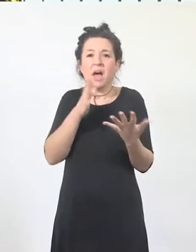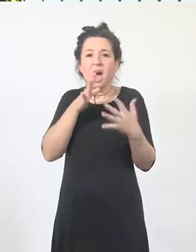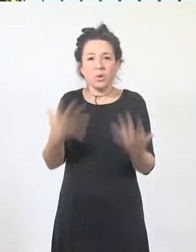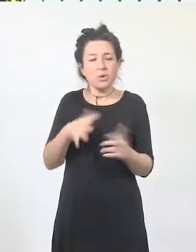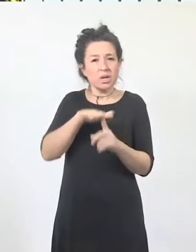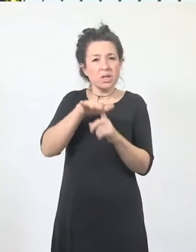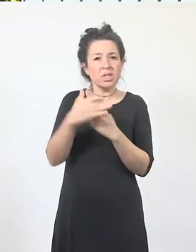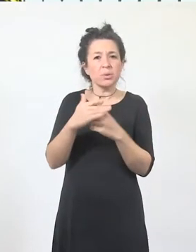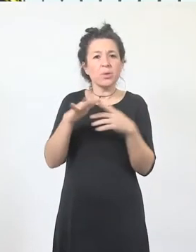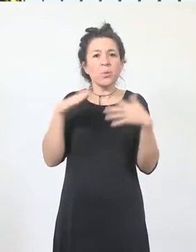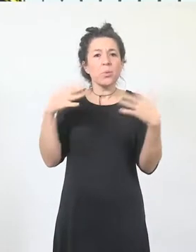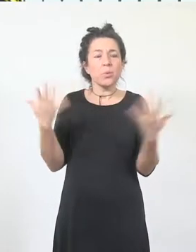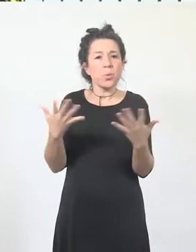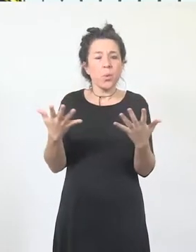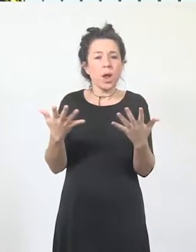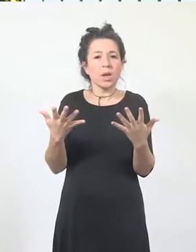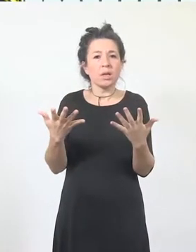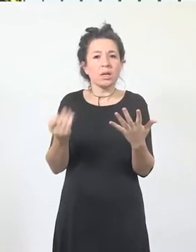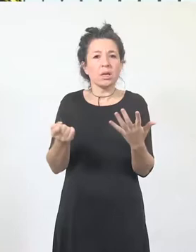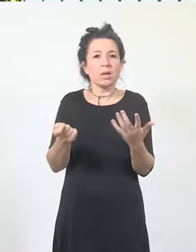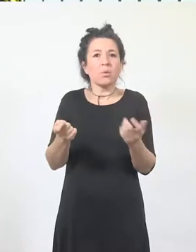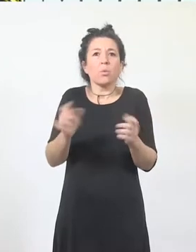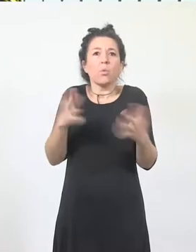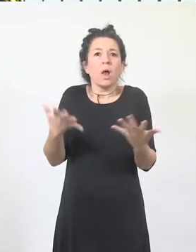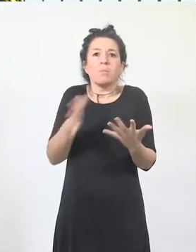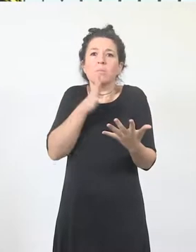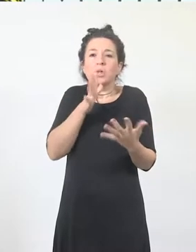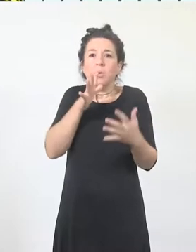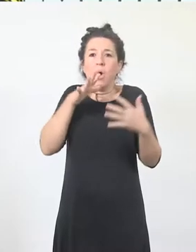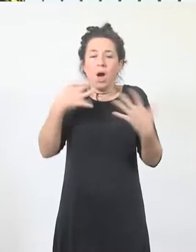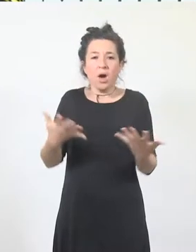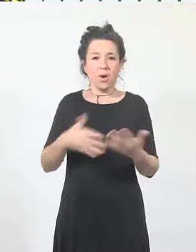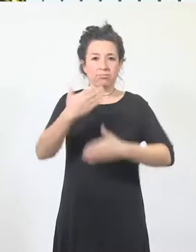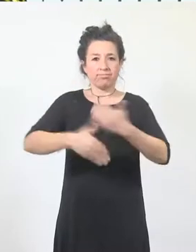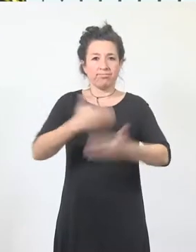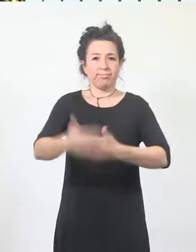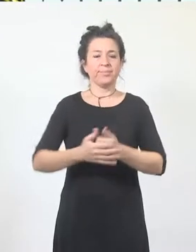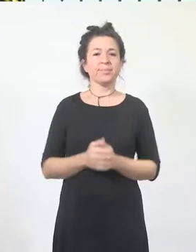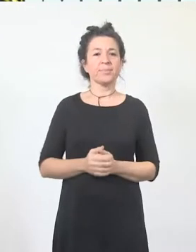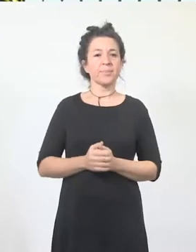es la situación actual? ¿O qué es lo que nos lleva a estar en la situación actual?